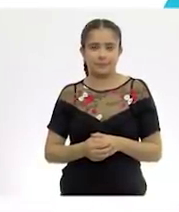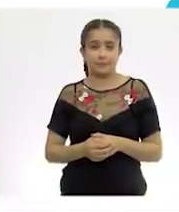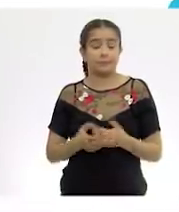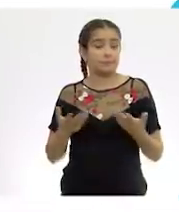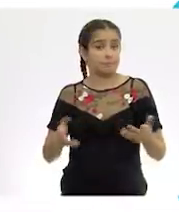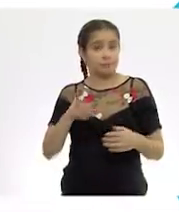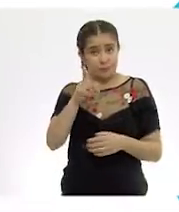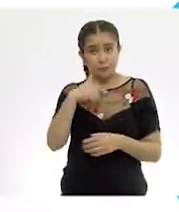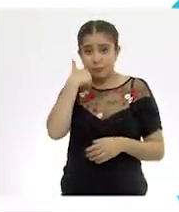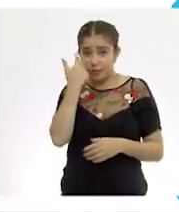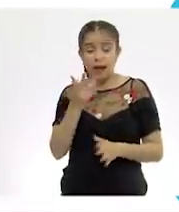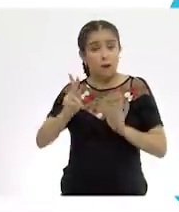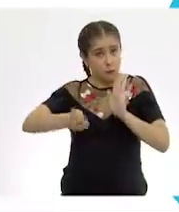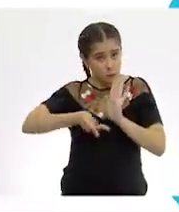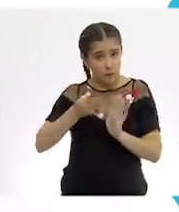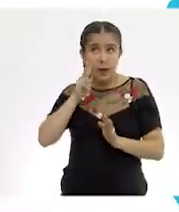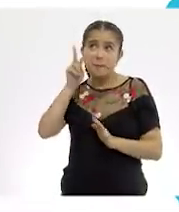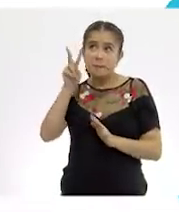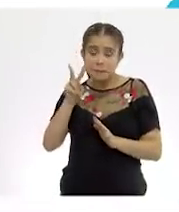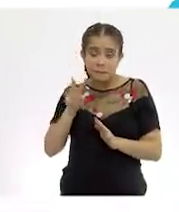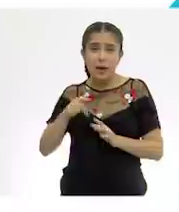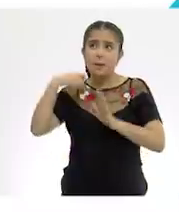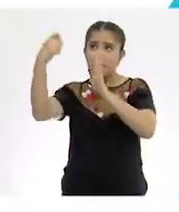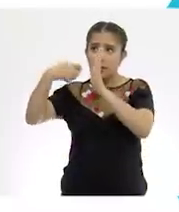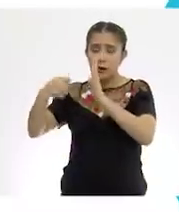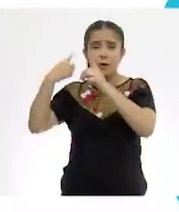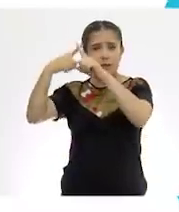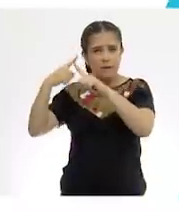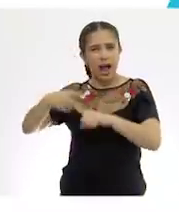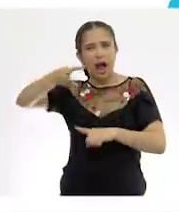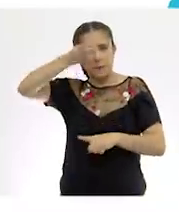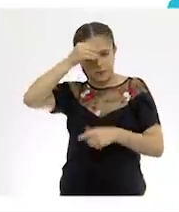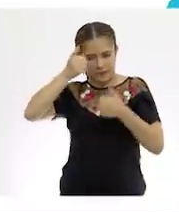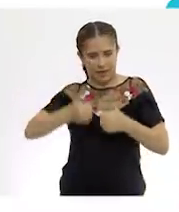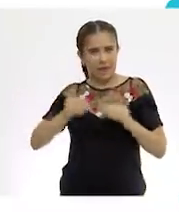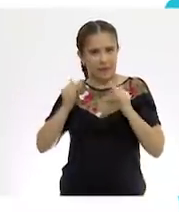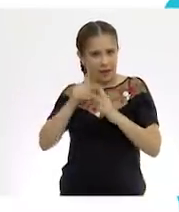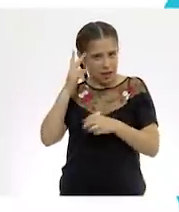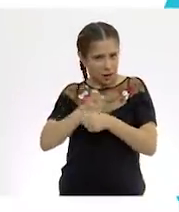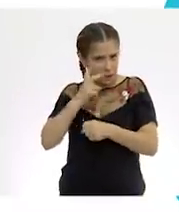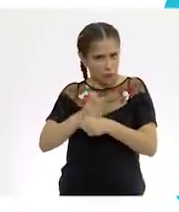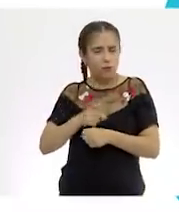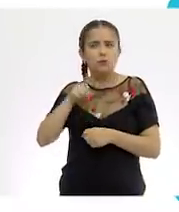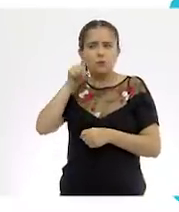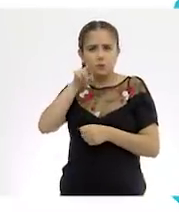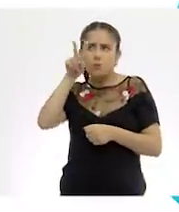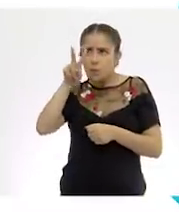Si quieres volver a ver los programas de Aprende en Casa 2, los puedes encontrar en la